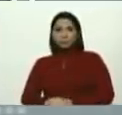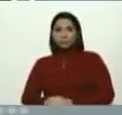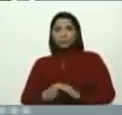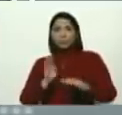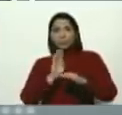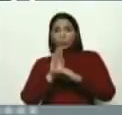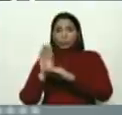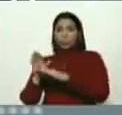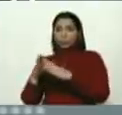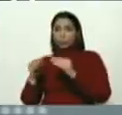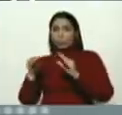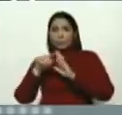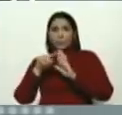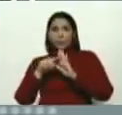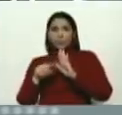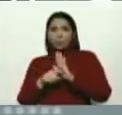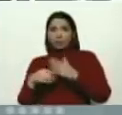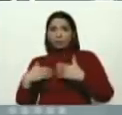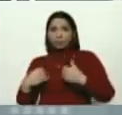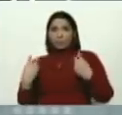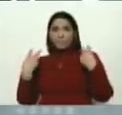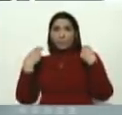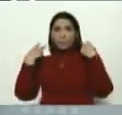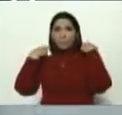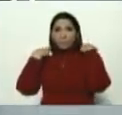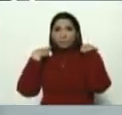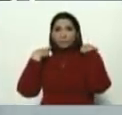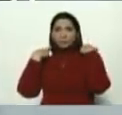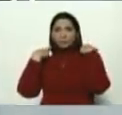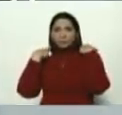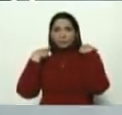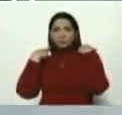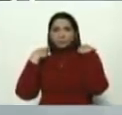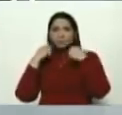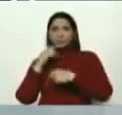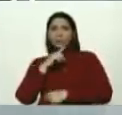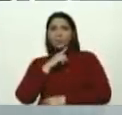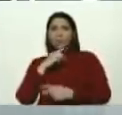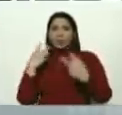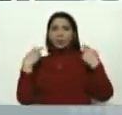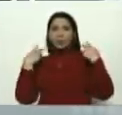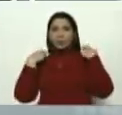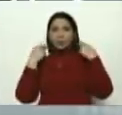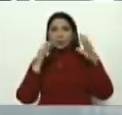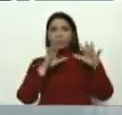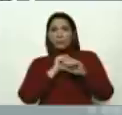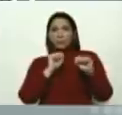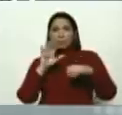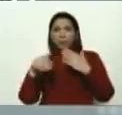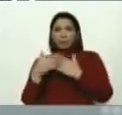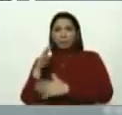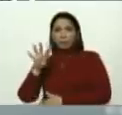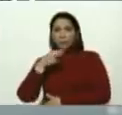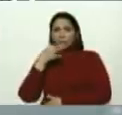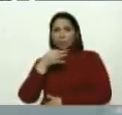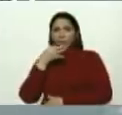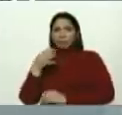guardando todas las medidas de seguridad, las peluquerías, llamadas así, de 10 de la mañana a 4 de la